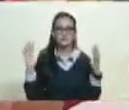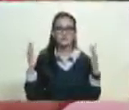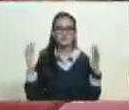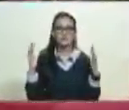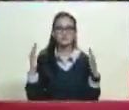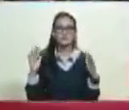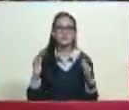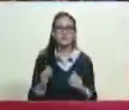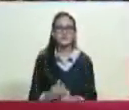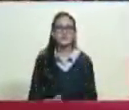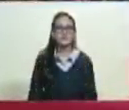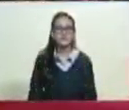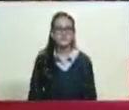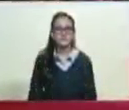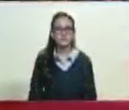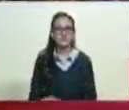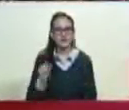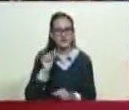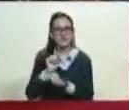A la derecha venezolana,